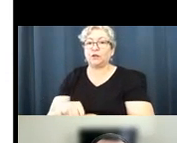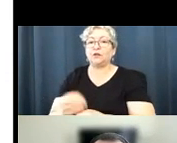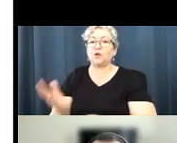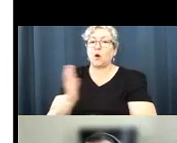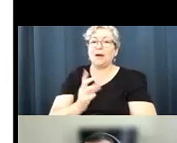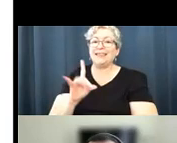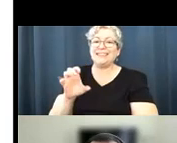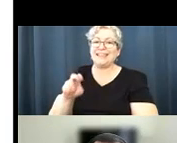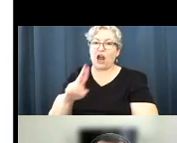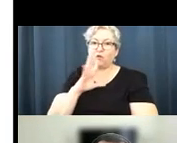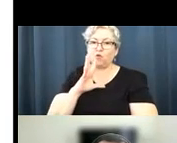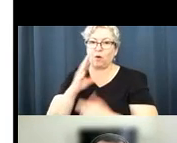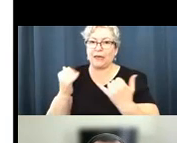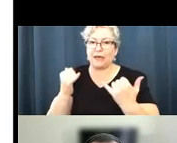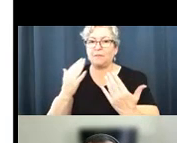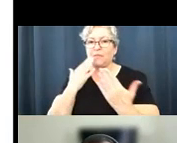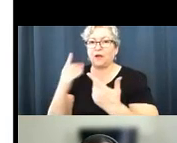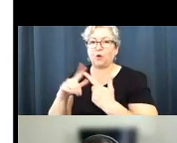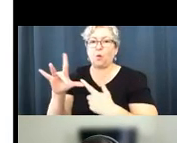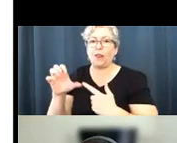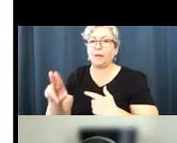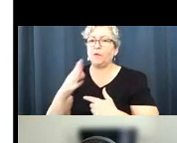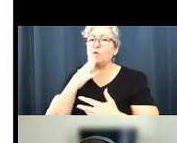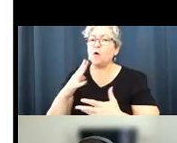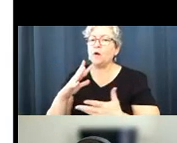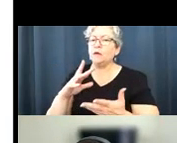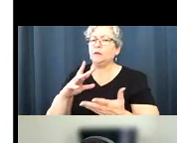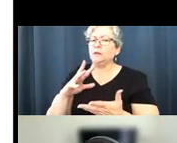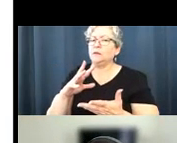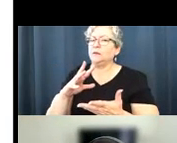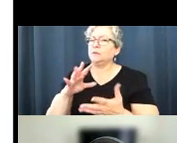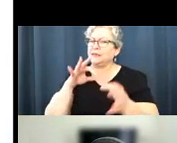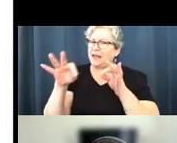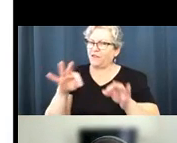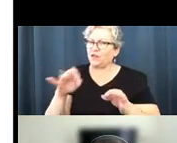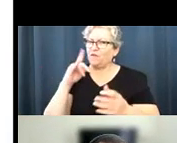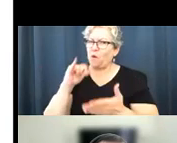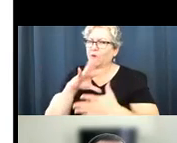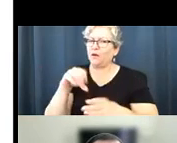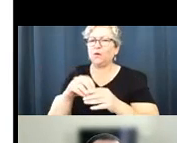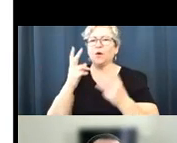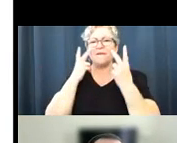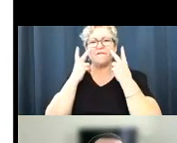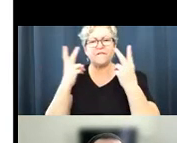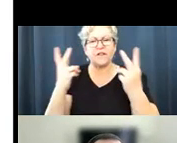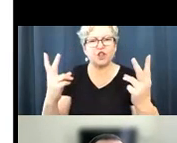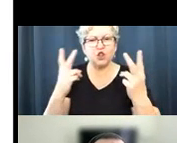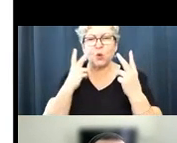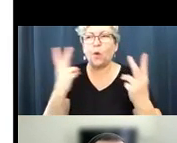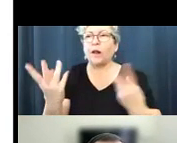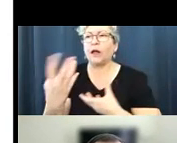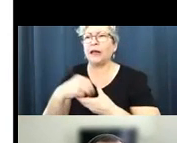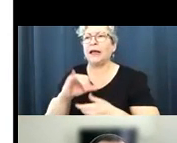digital. Sí, gracias, William. Entonces, es una buena definición de la inclusión. Entonces, hablamos sobre la inclusión